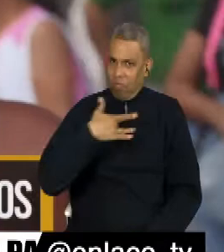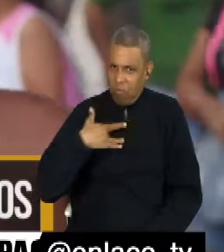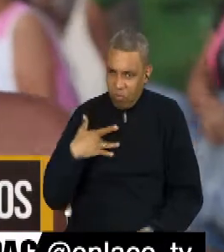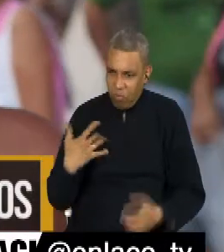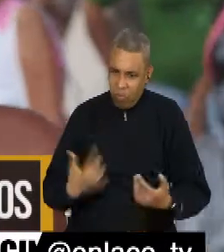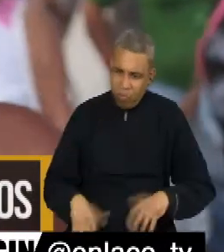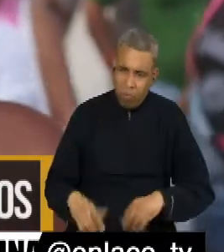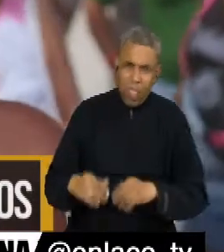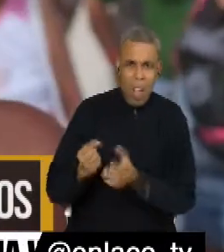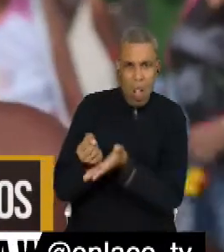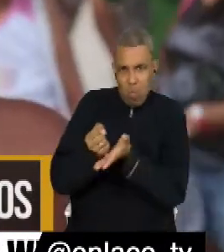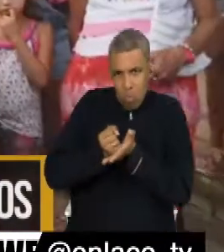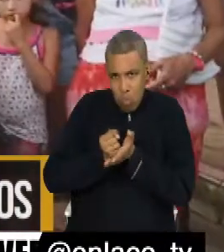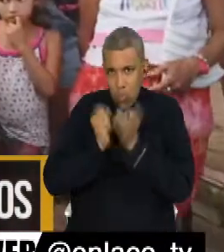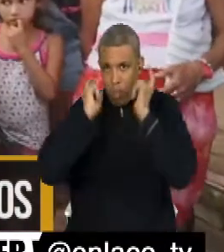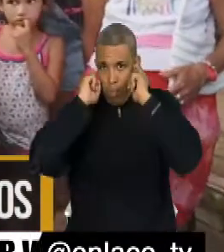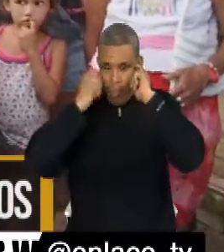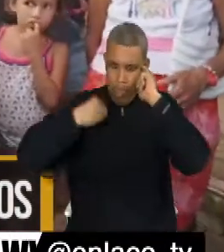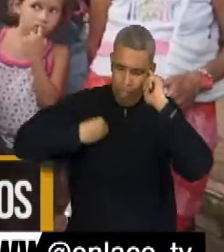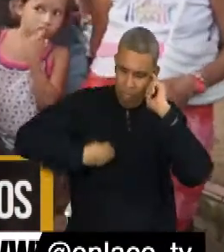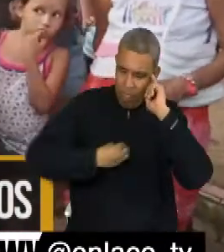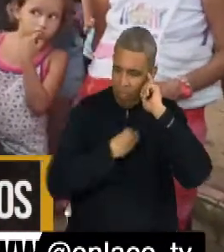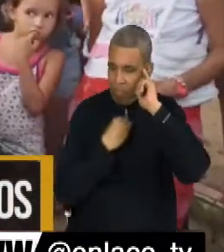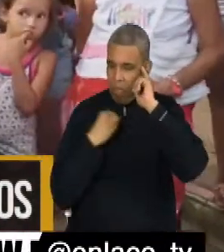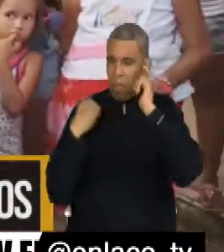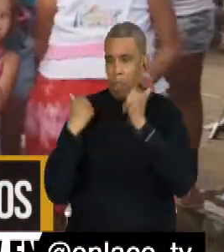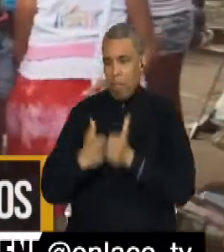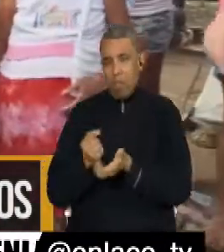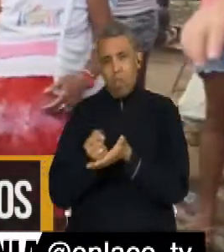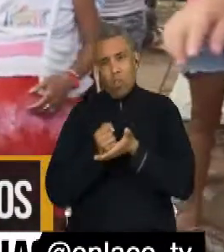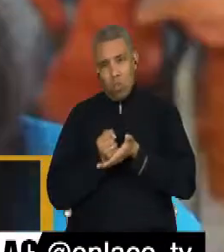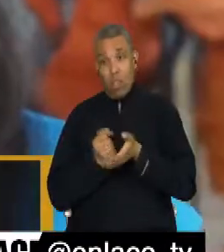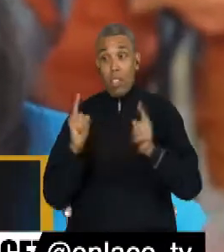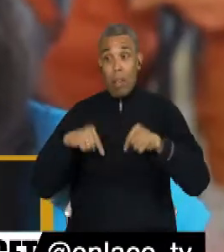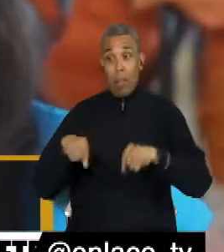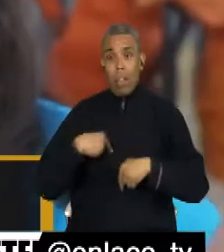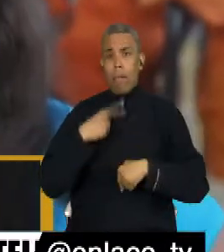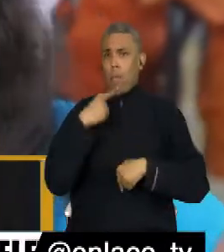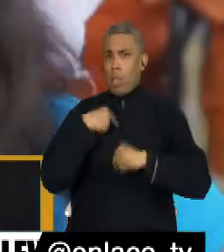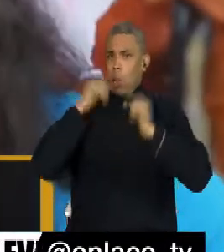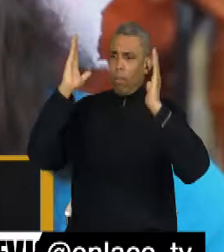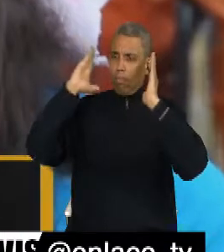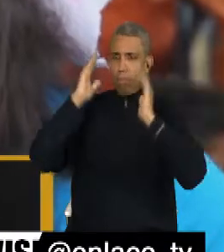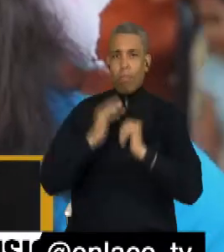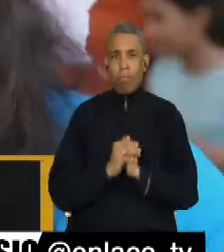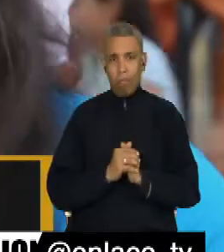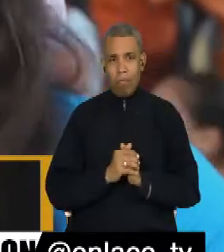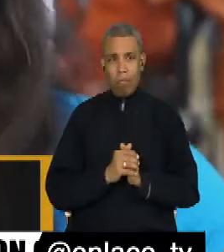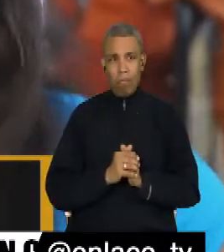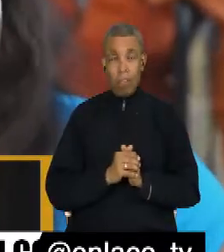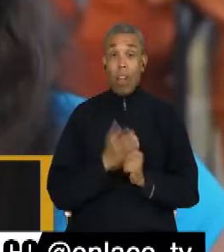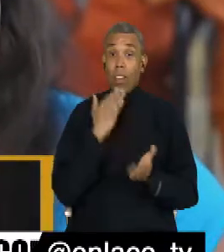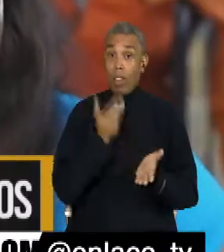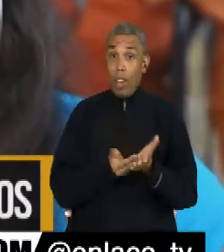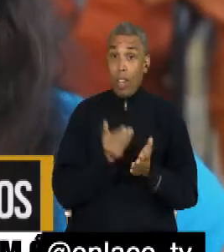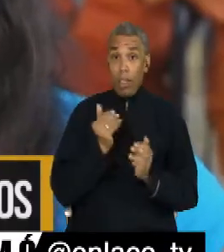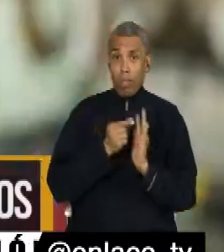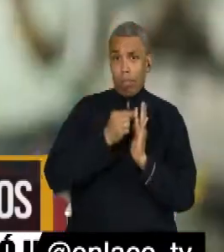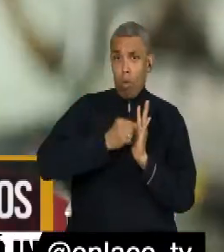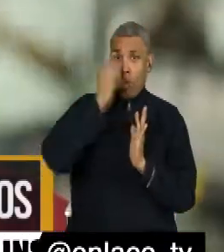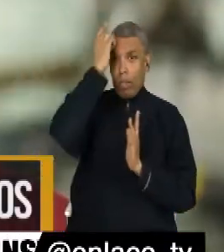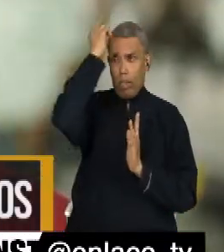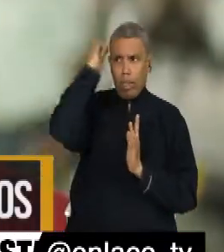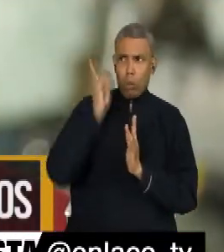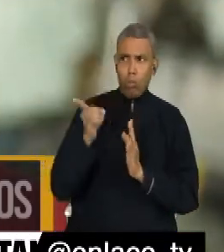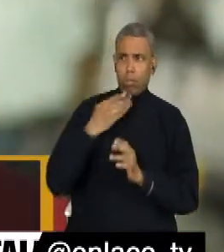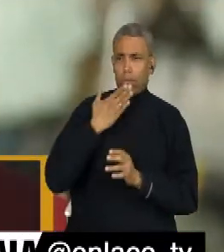pendientes a nosotros como habitantes del barrio. Pues sí, gracias a Dios y pues a la primera dama que nos está colaborando.